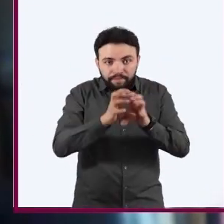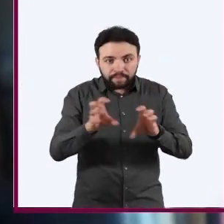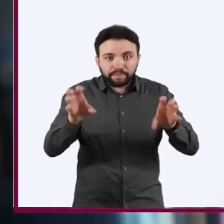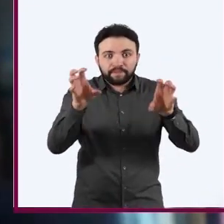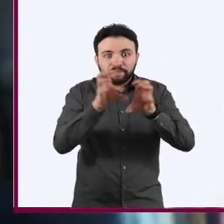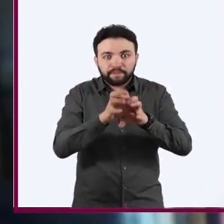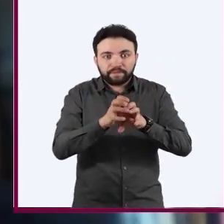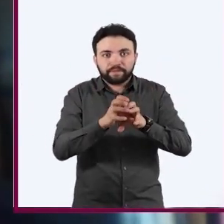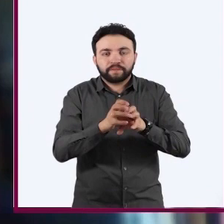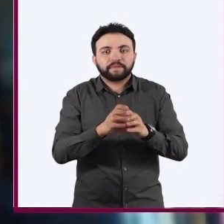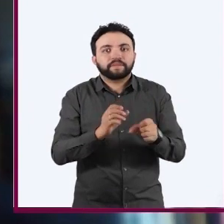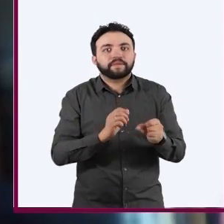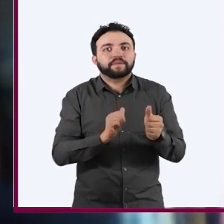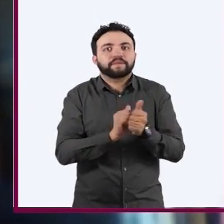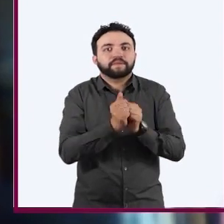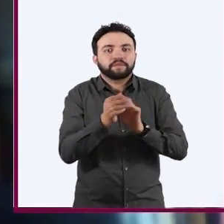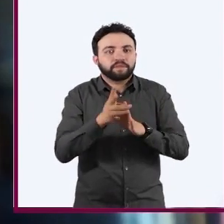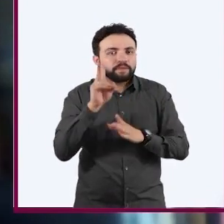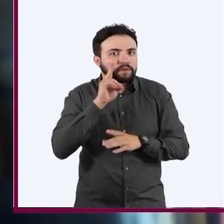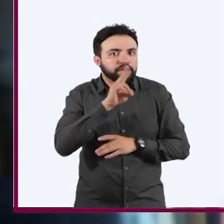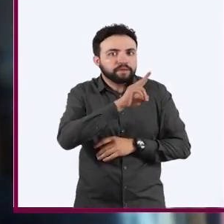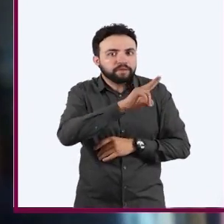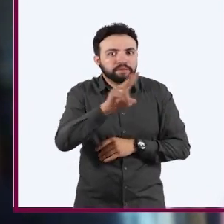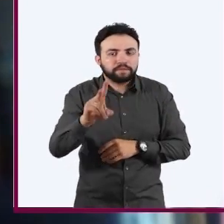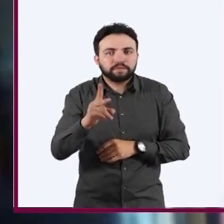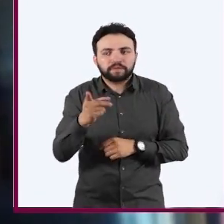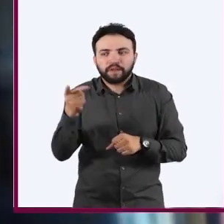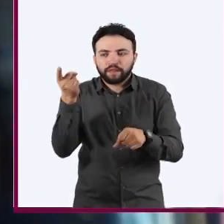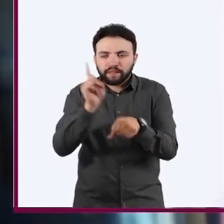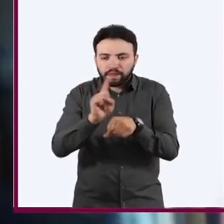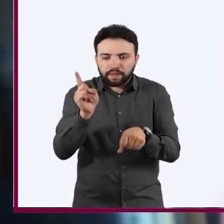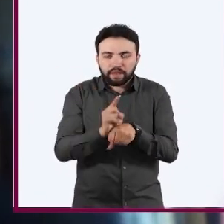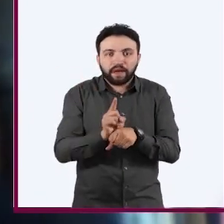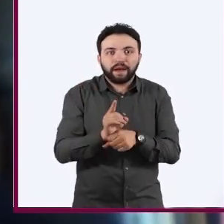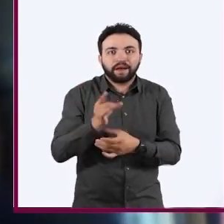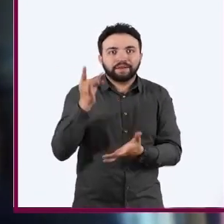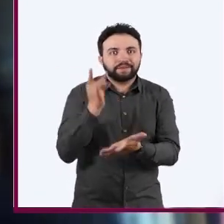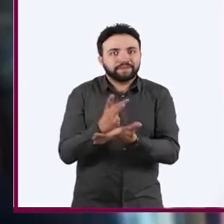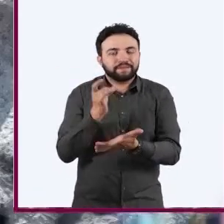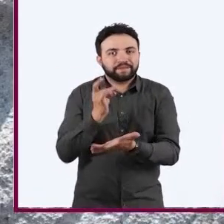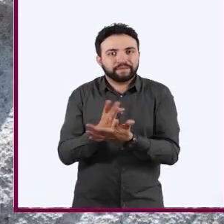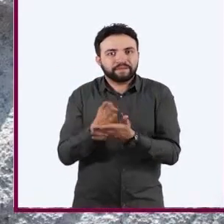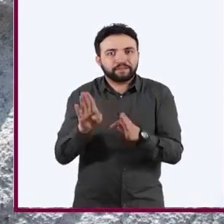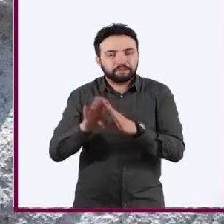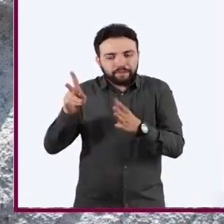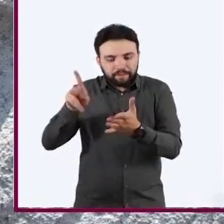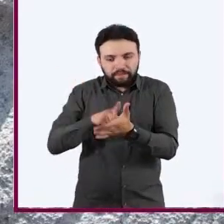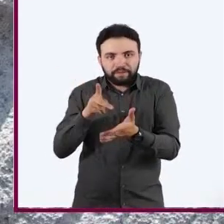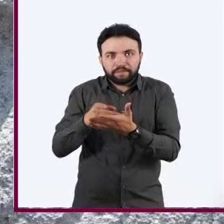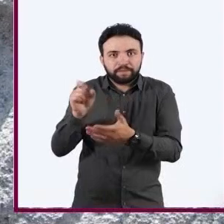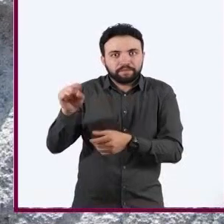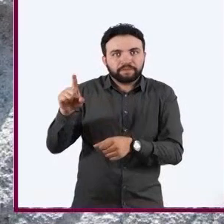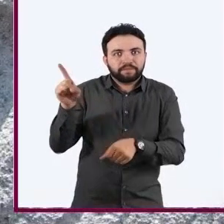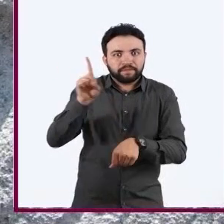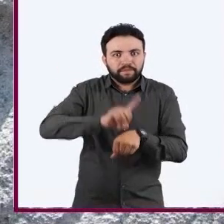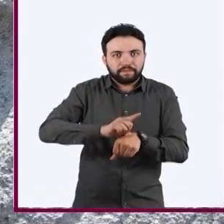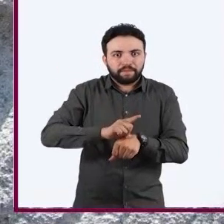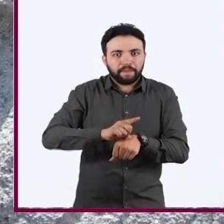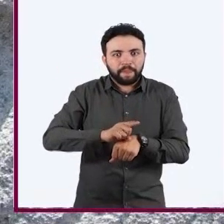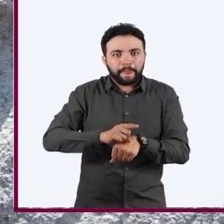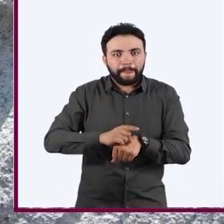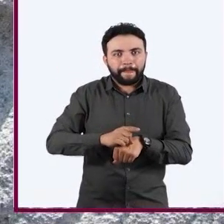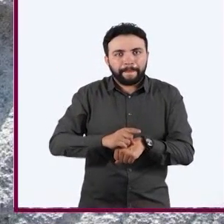incidencias dentro de este inventario de cada uno de los días, o sea, el número de veces que aparecía cada uno de los días